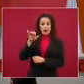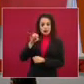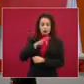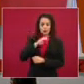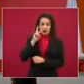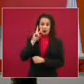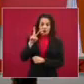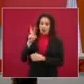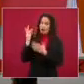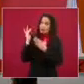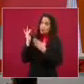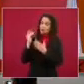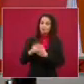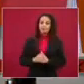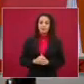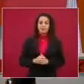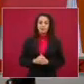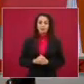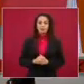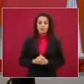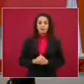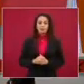Milenio.